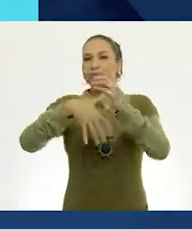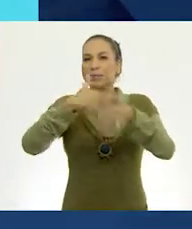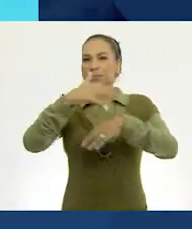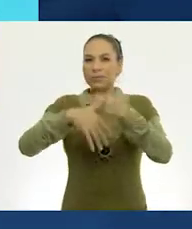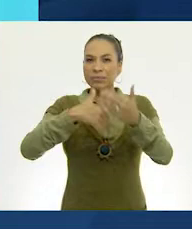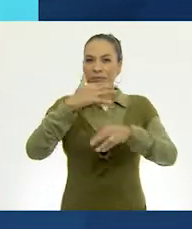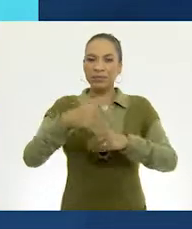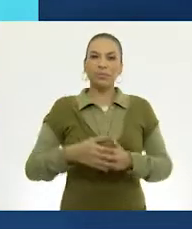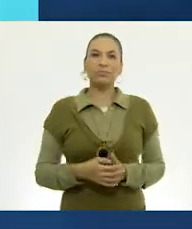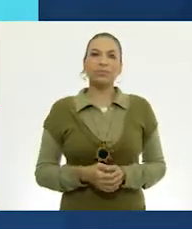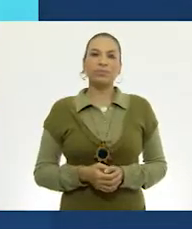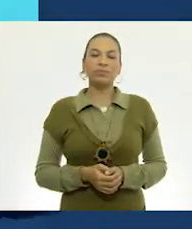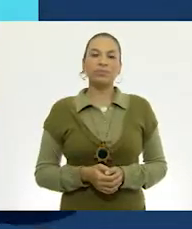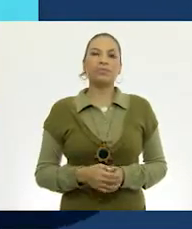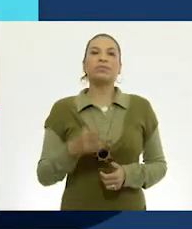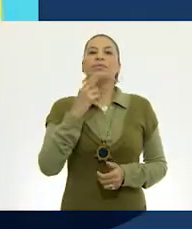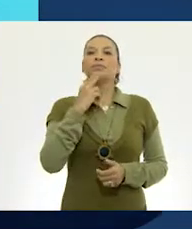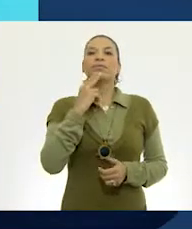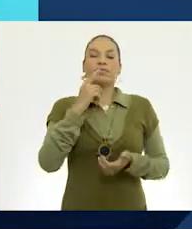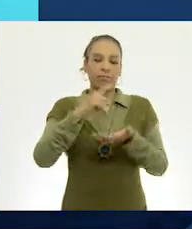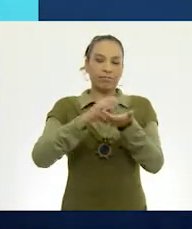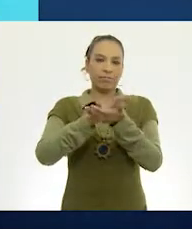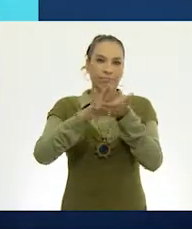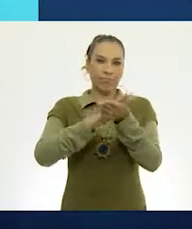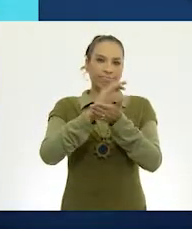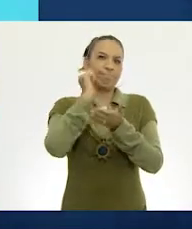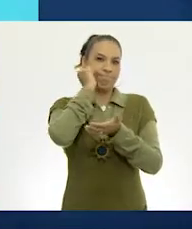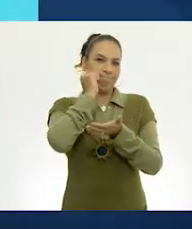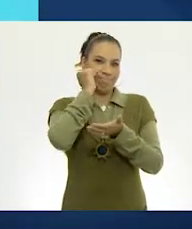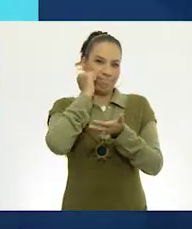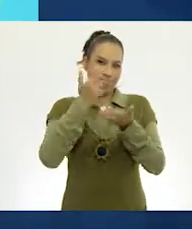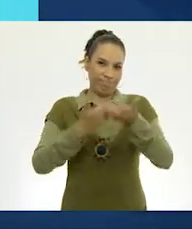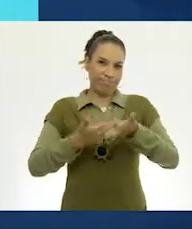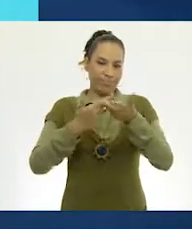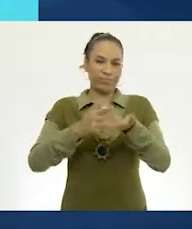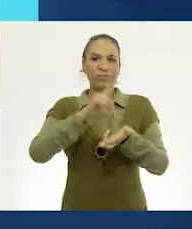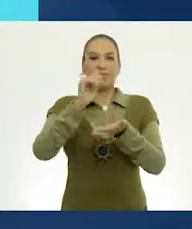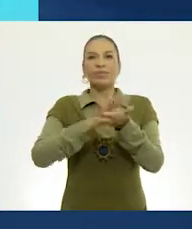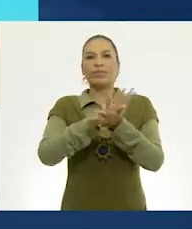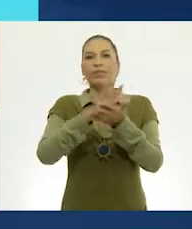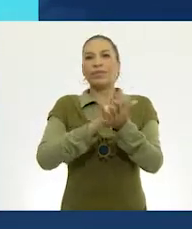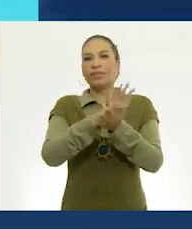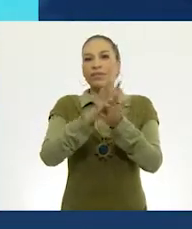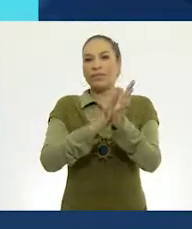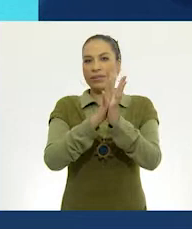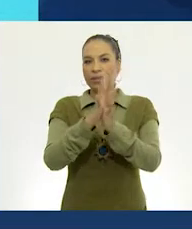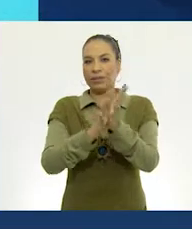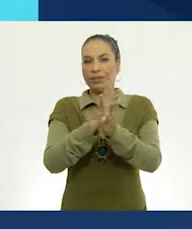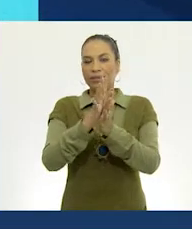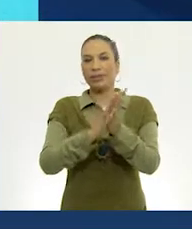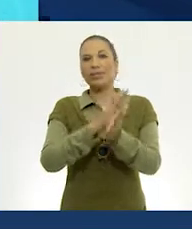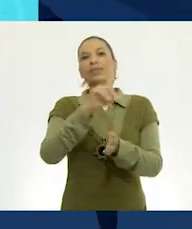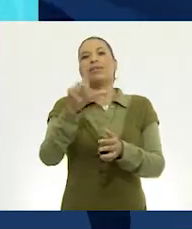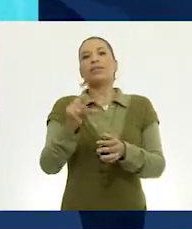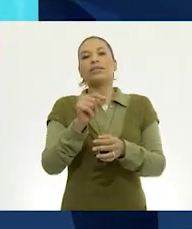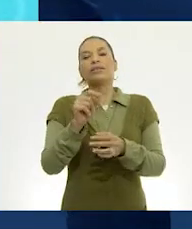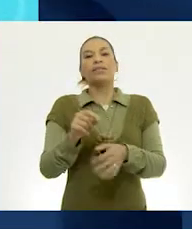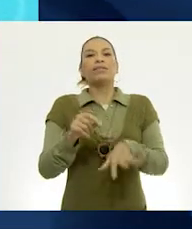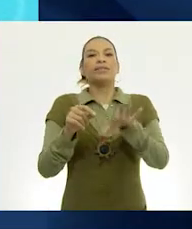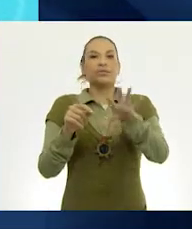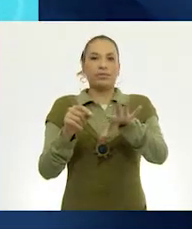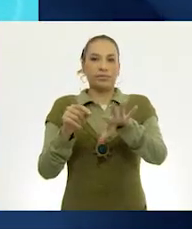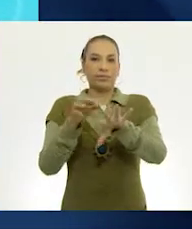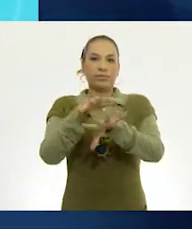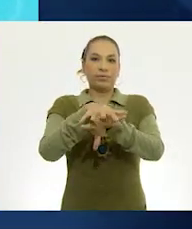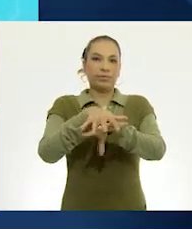manos. Usa suficiente jabón. Frota tus palmas una con la otra. Ahora, frota la palma